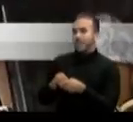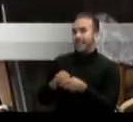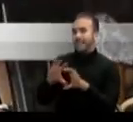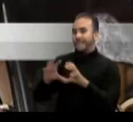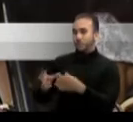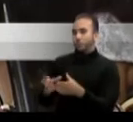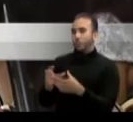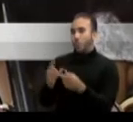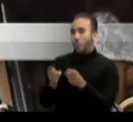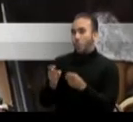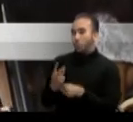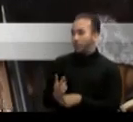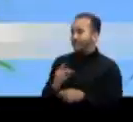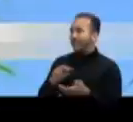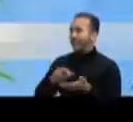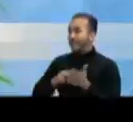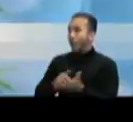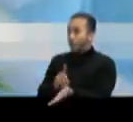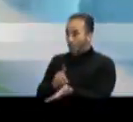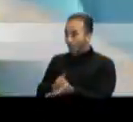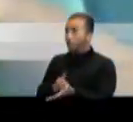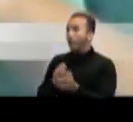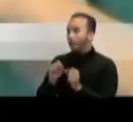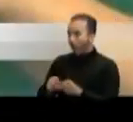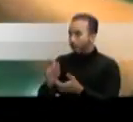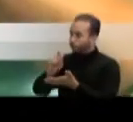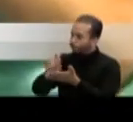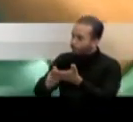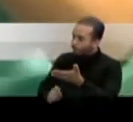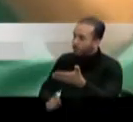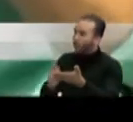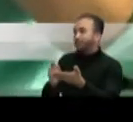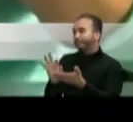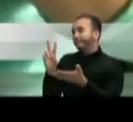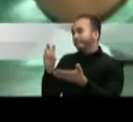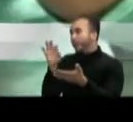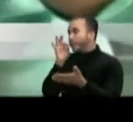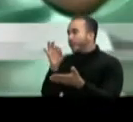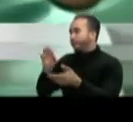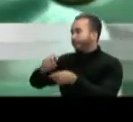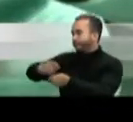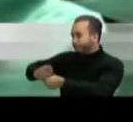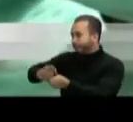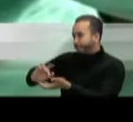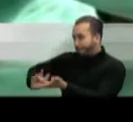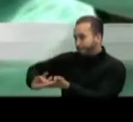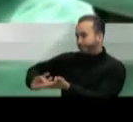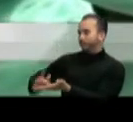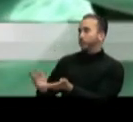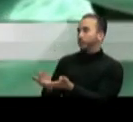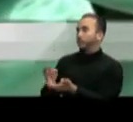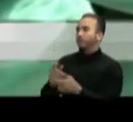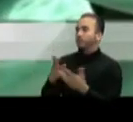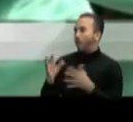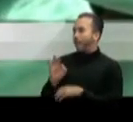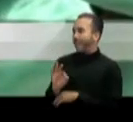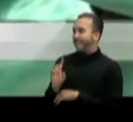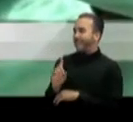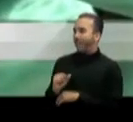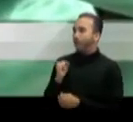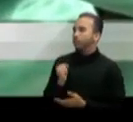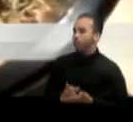a médicos recetar fármacos con cannabis y que ya están aprobados por la Federal Drug Administration o el